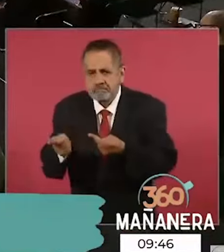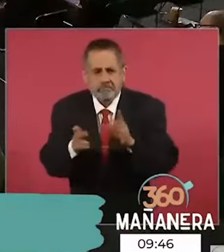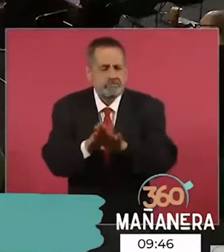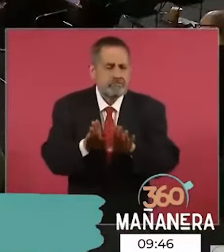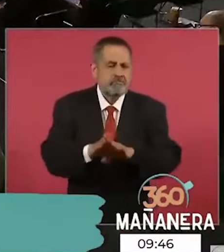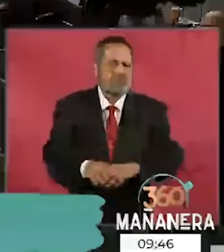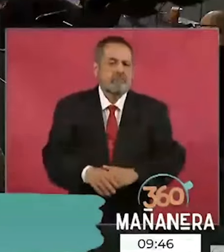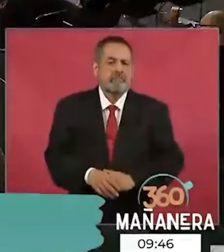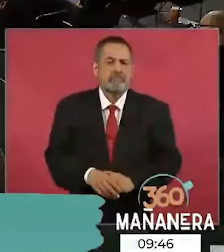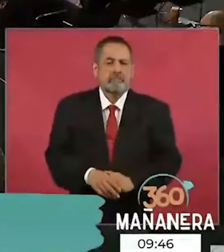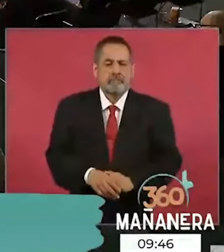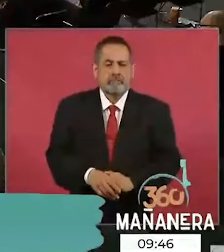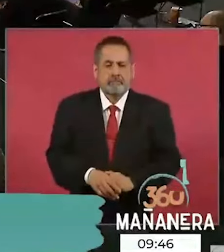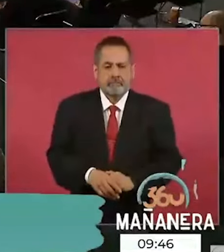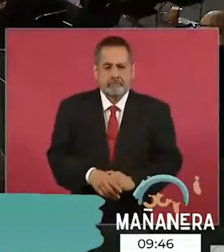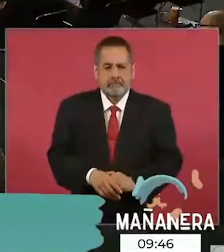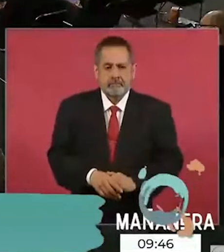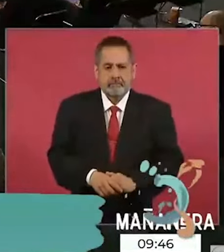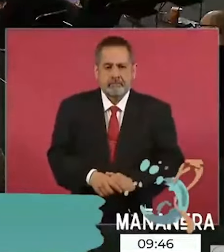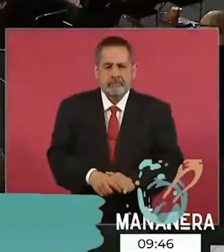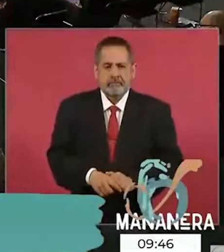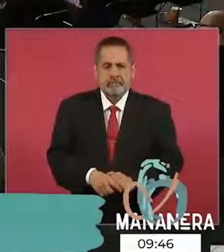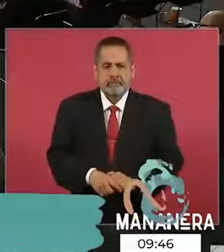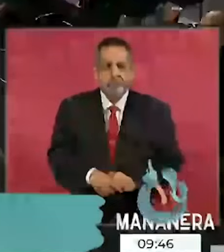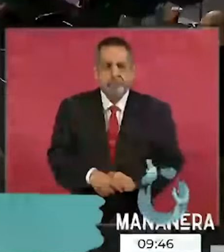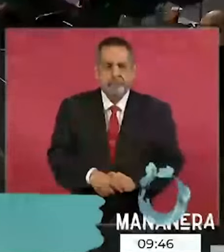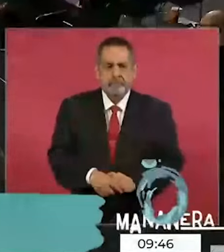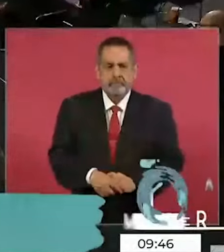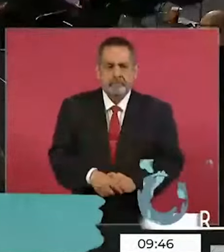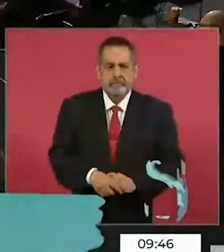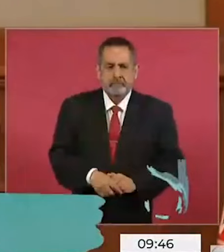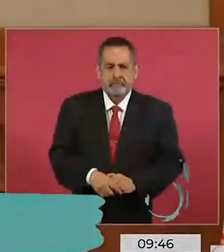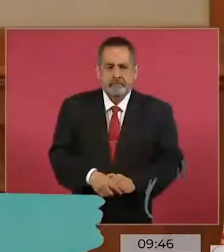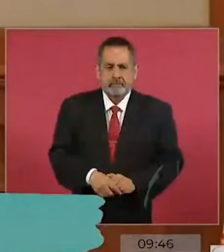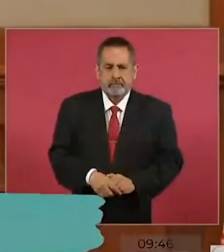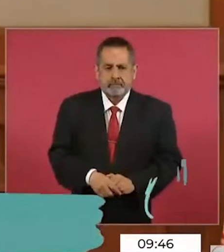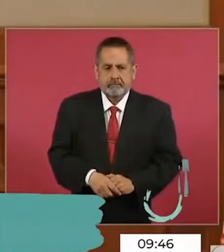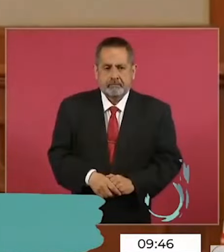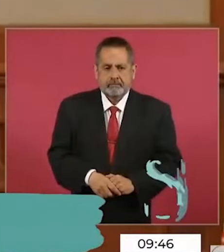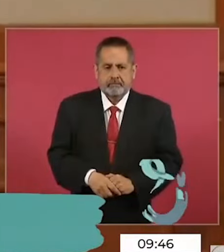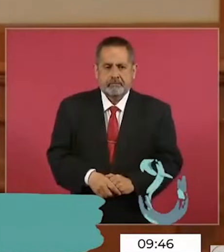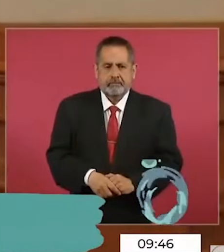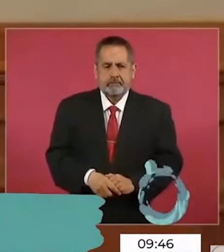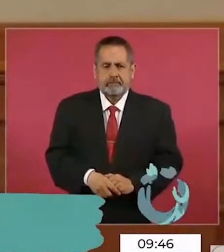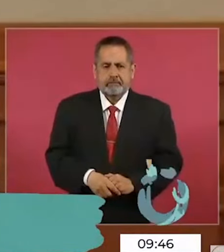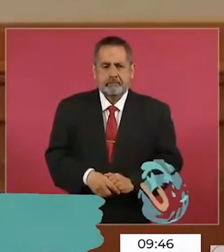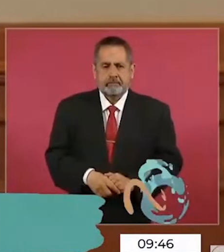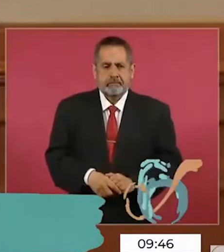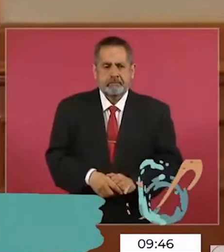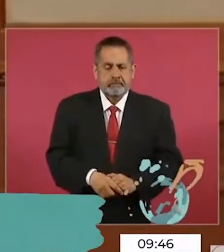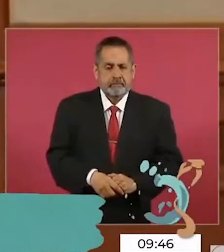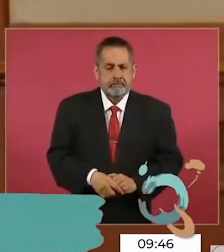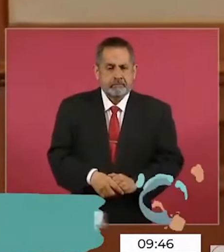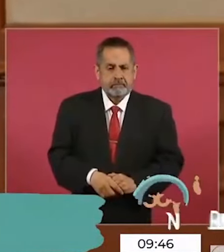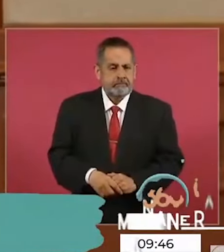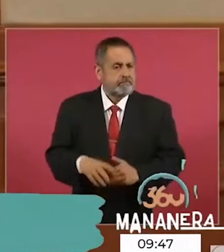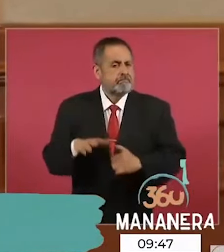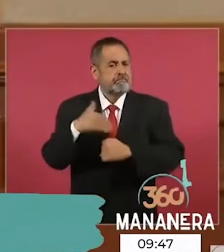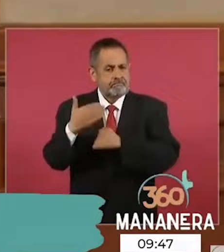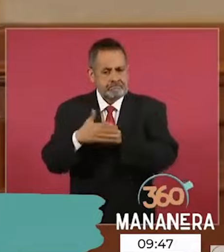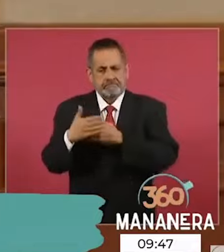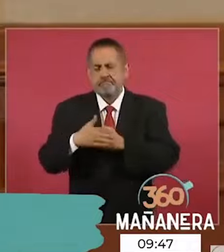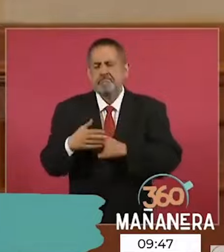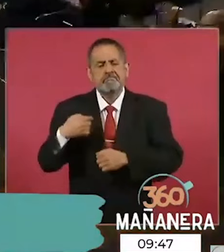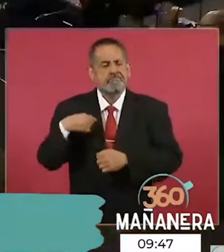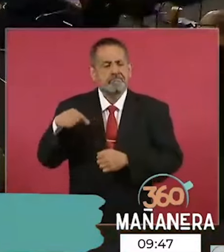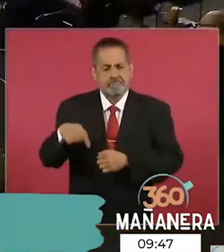refrigerador recordemos que después de que lleguen al Puerto de Lázaro Cárdenas Michoacán como ya llegaron van a ser trasladados por